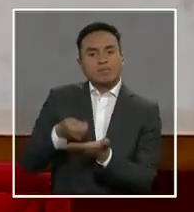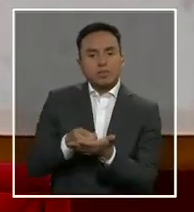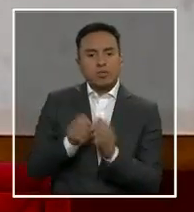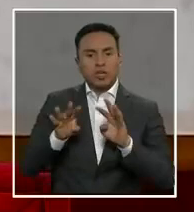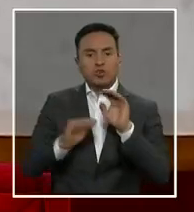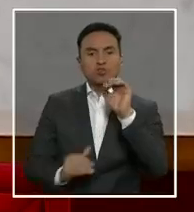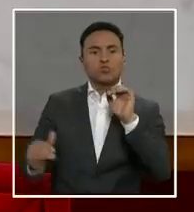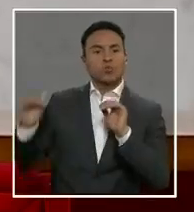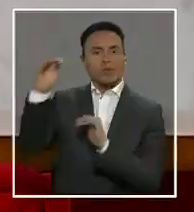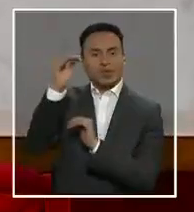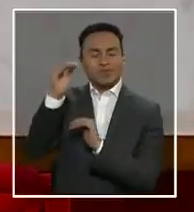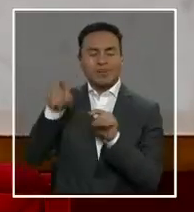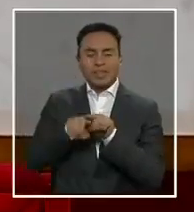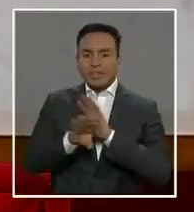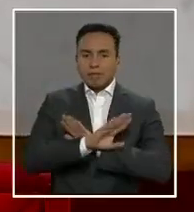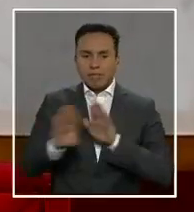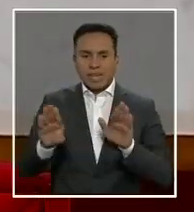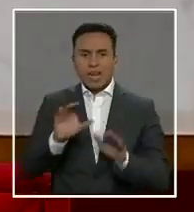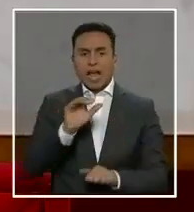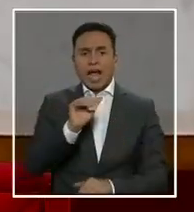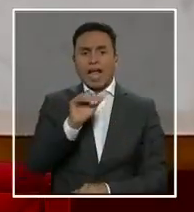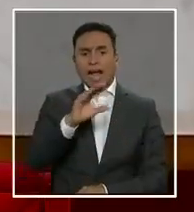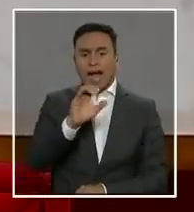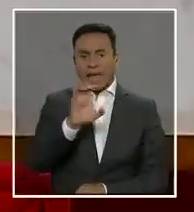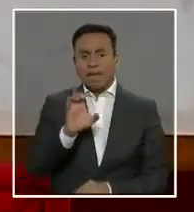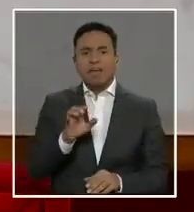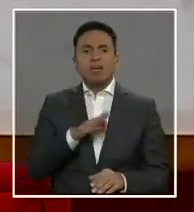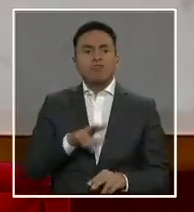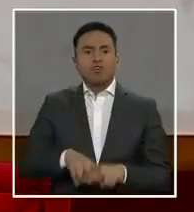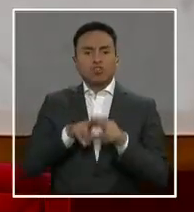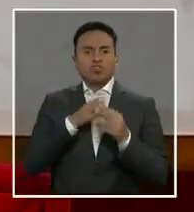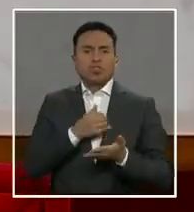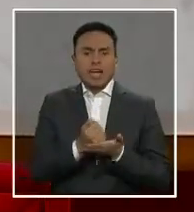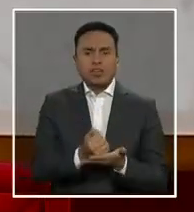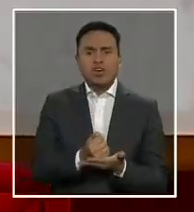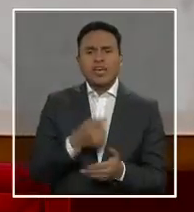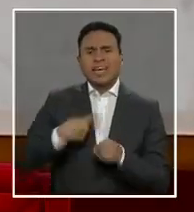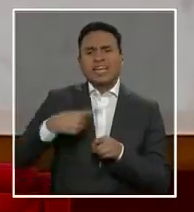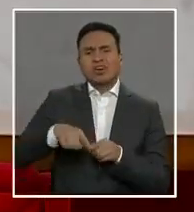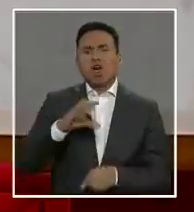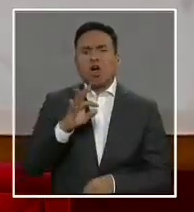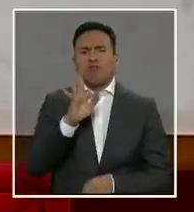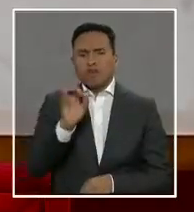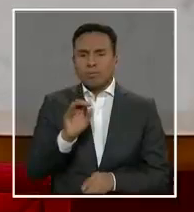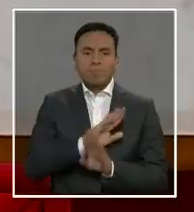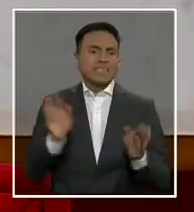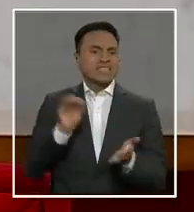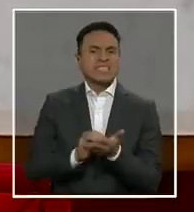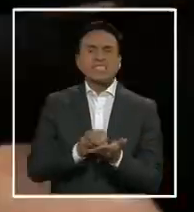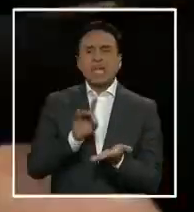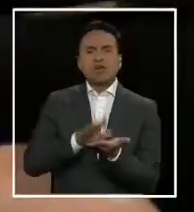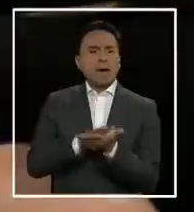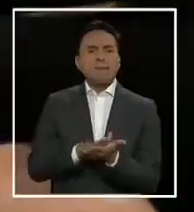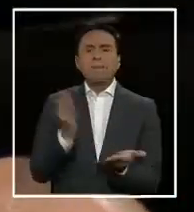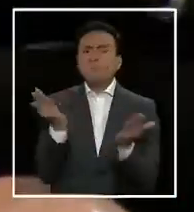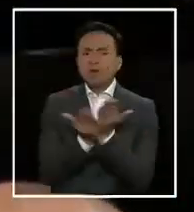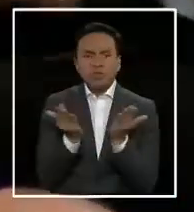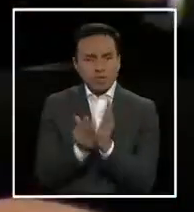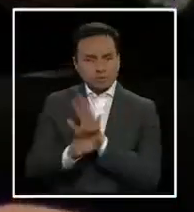superior para terminar con el cae el fondo solidario los créditos cortos no más deudas por estudiar